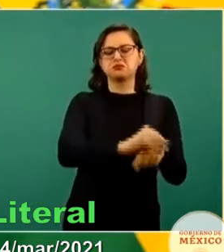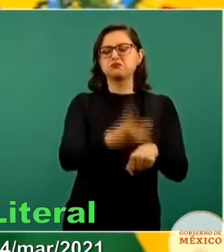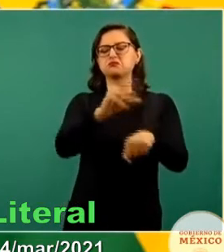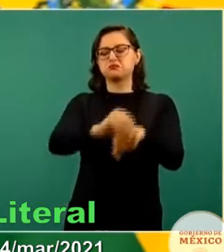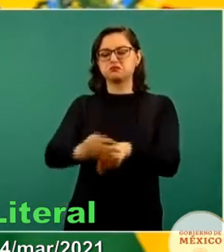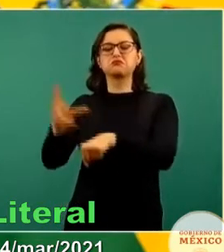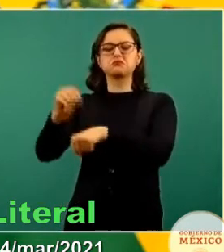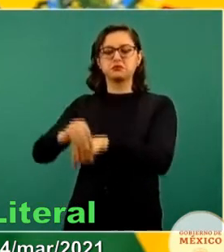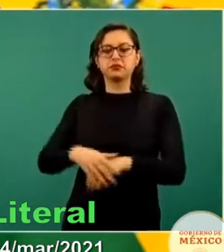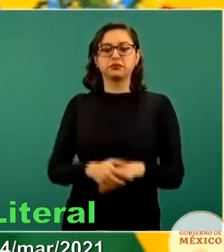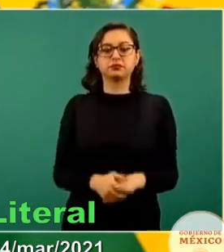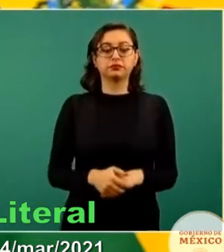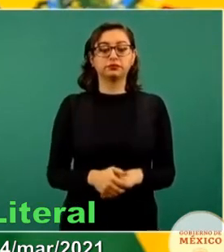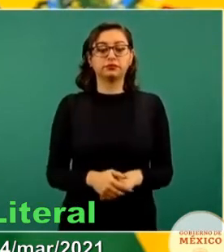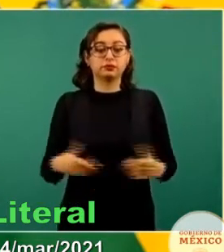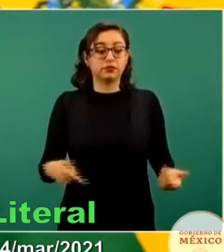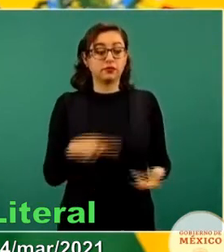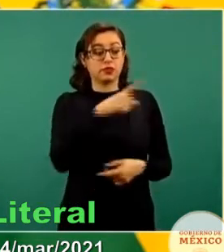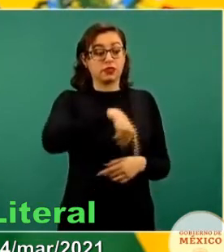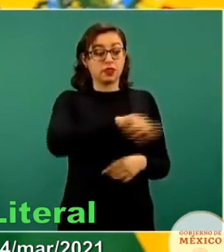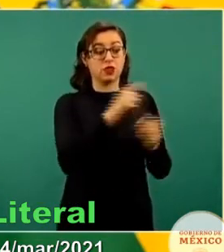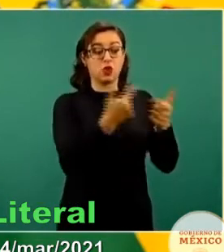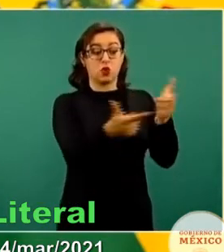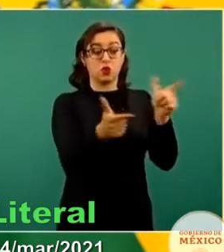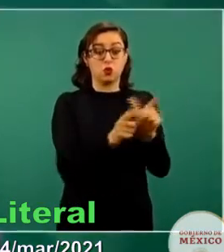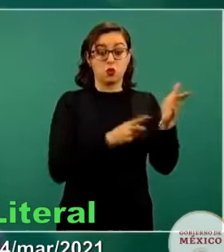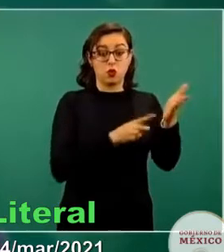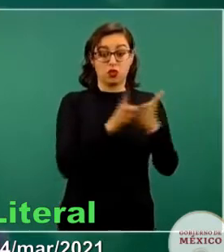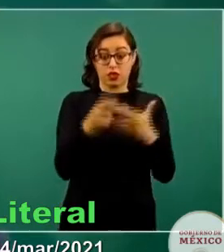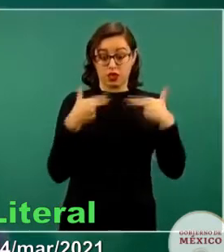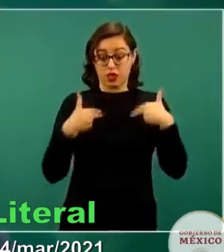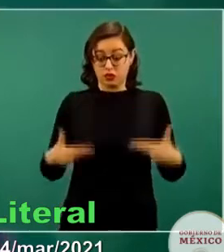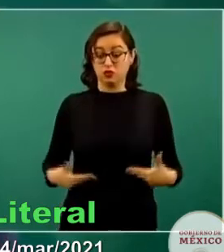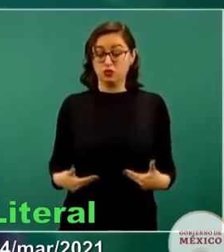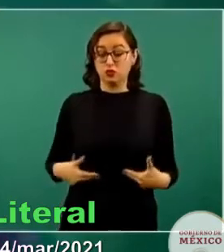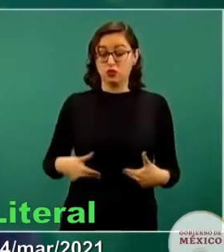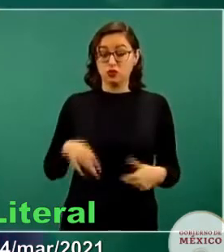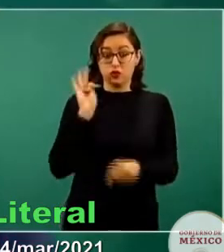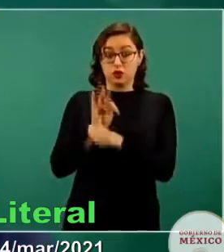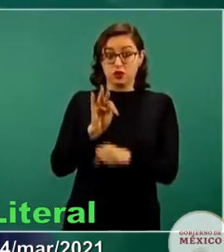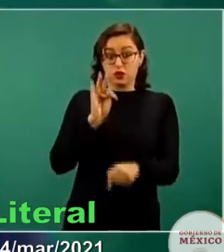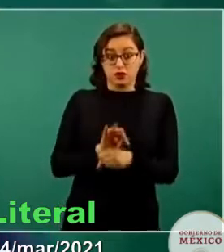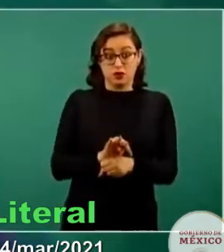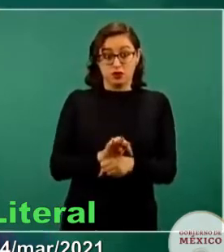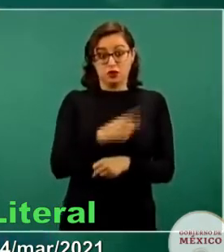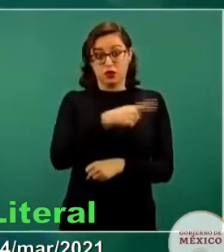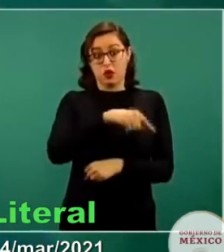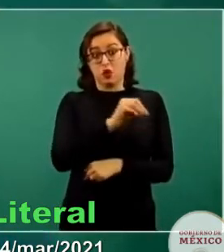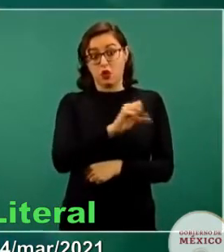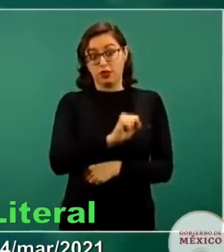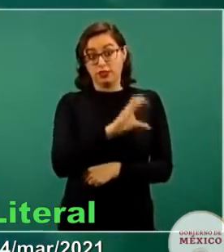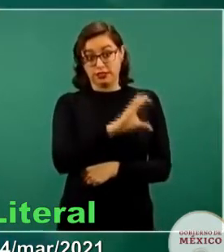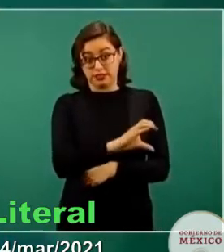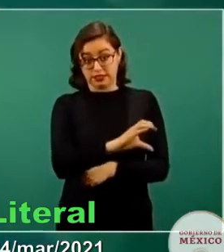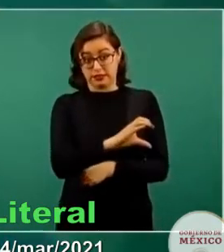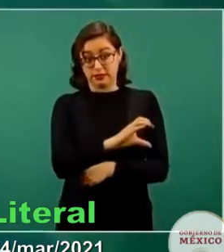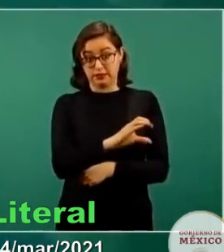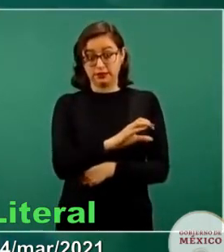los defensores de derechos humanos de la sociedad civil o de la llamada sociedad civil, lo que